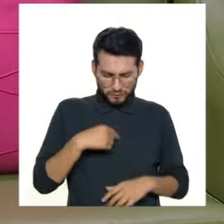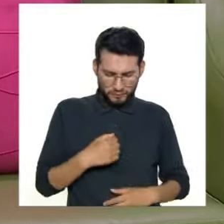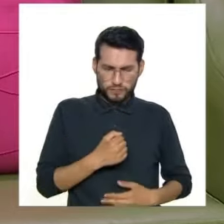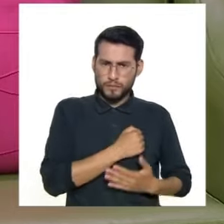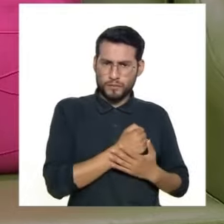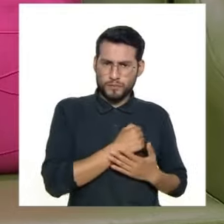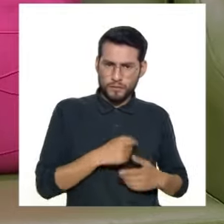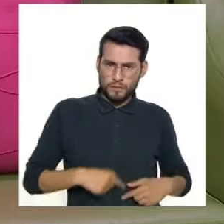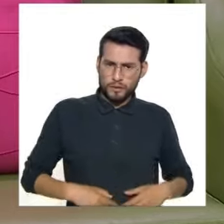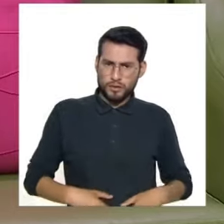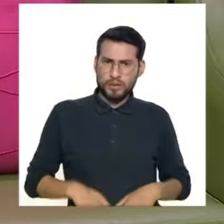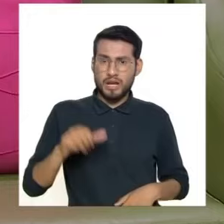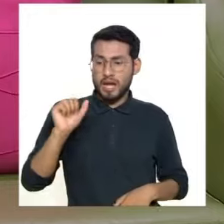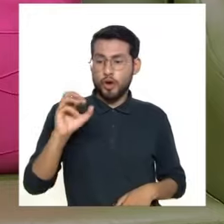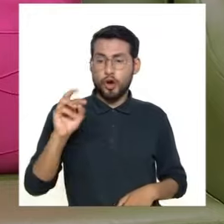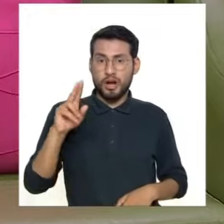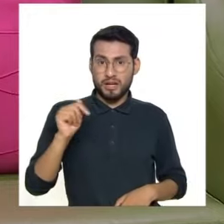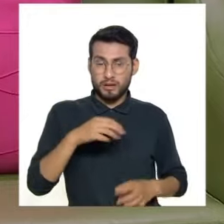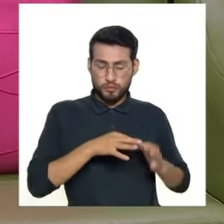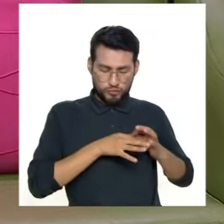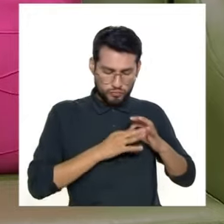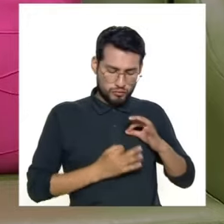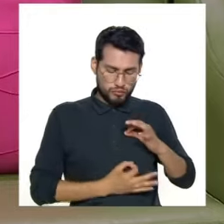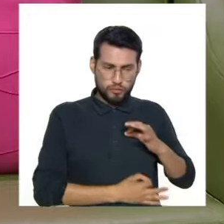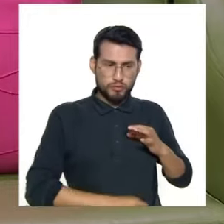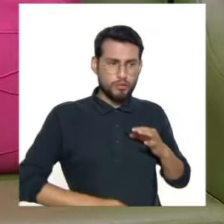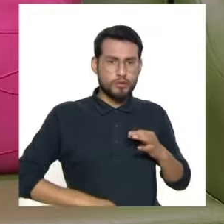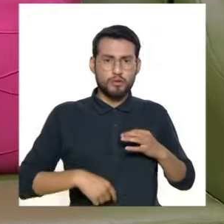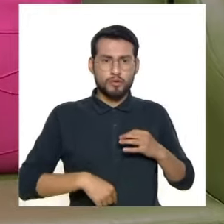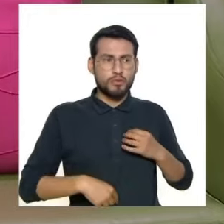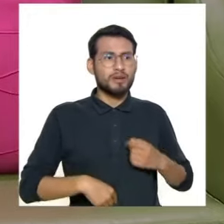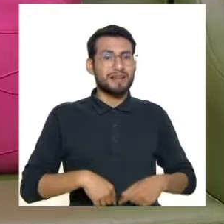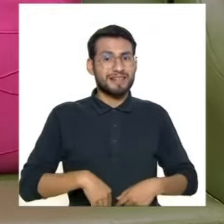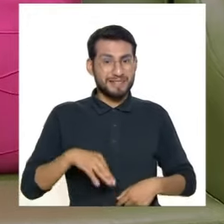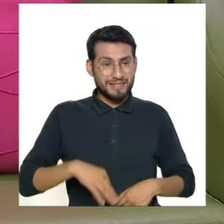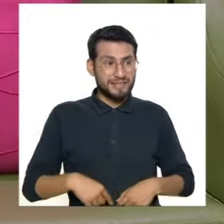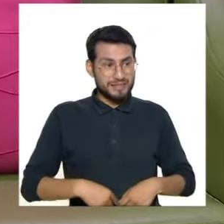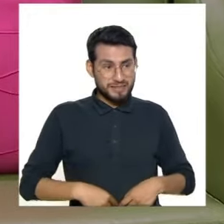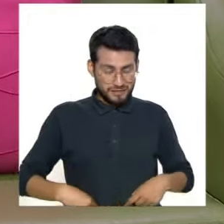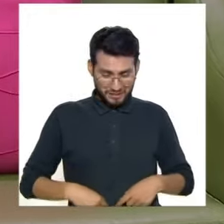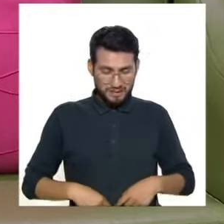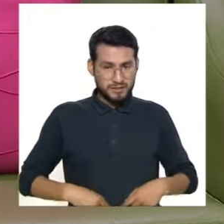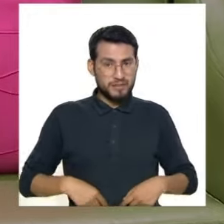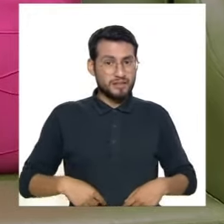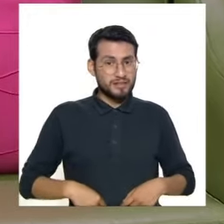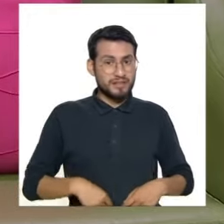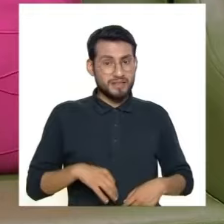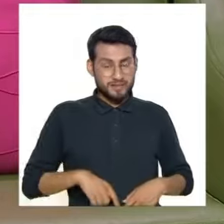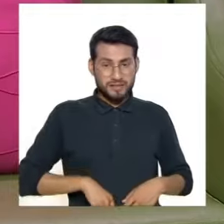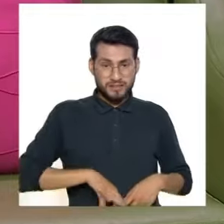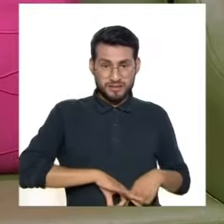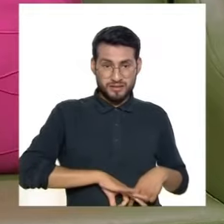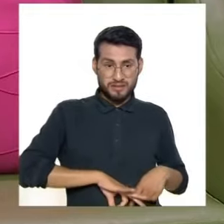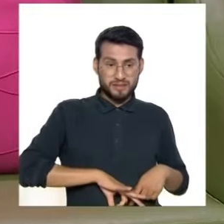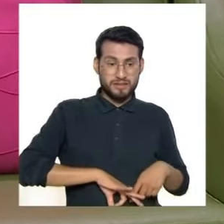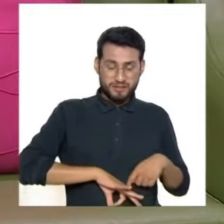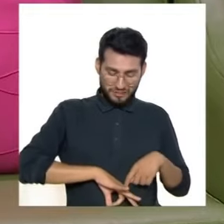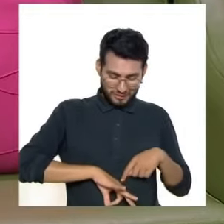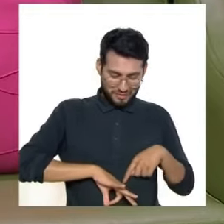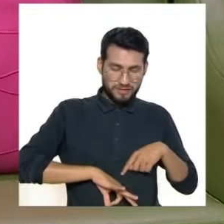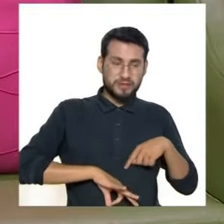aórtico el aorta es una arteria muy grande que pasa a través de todo el abdomen ente en esta zona superior en el eh es un